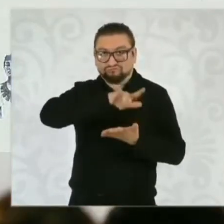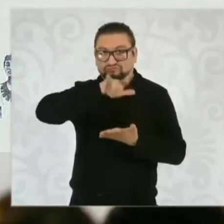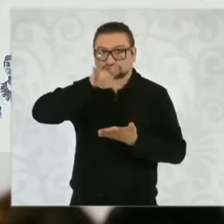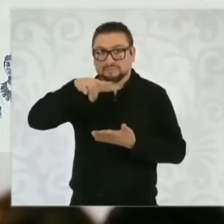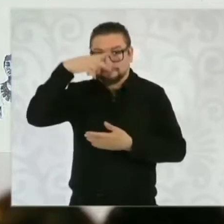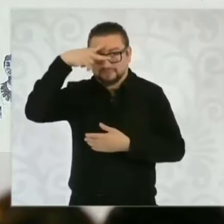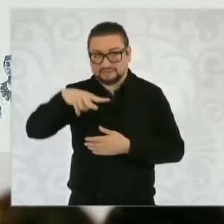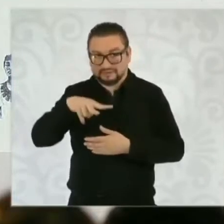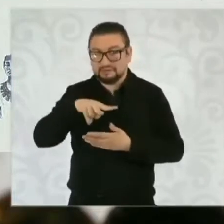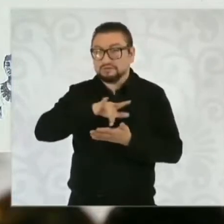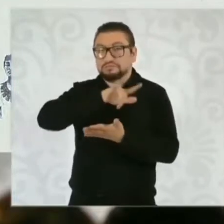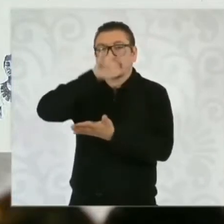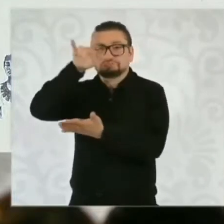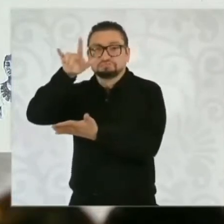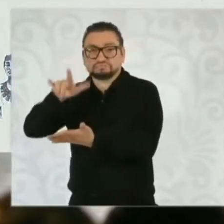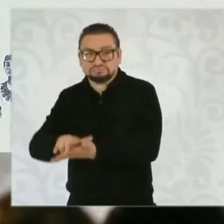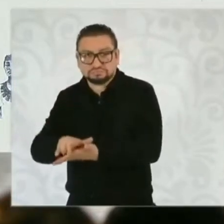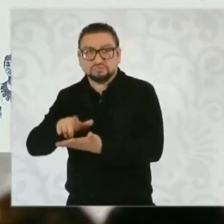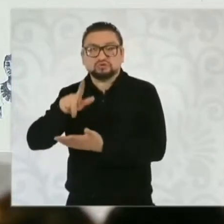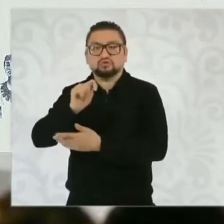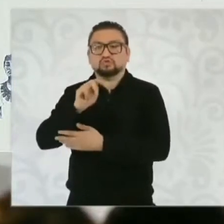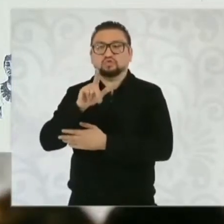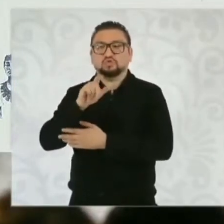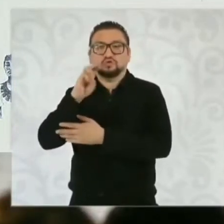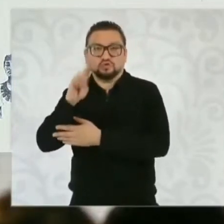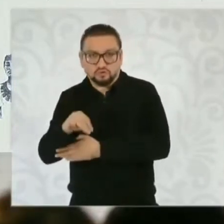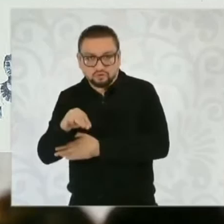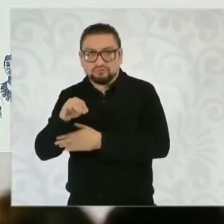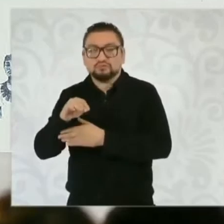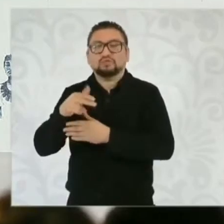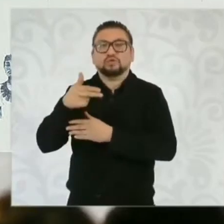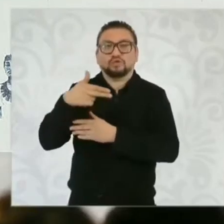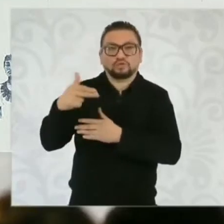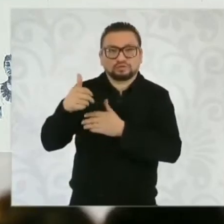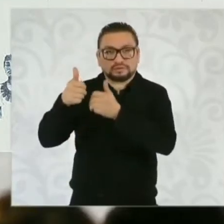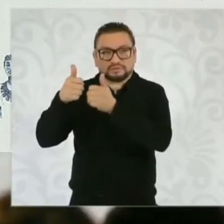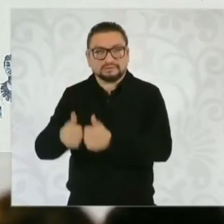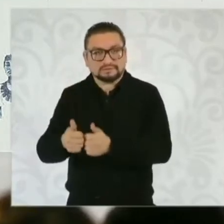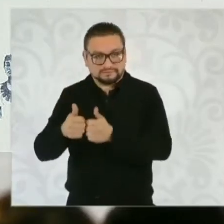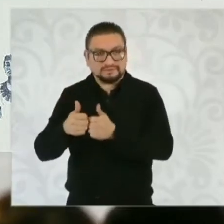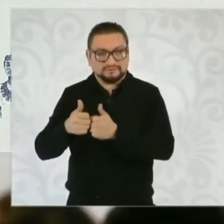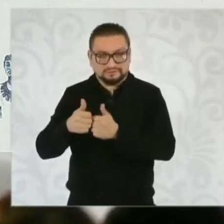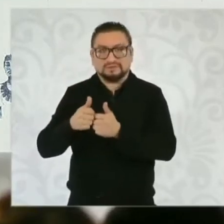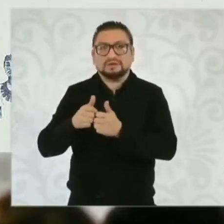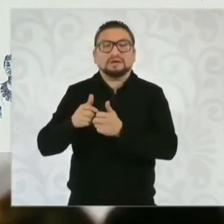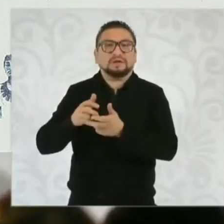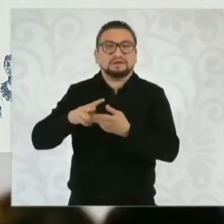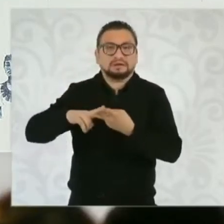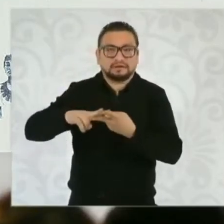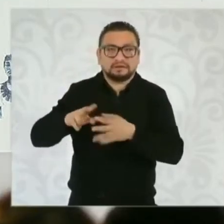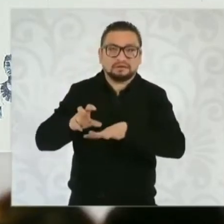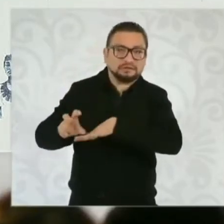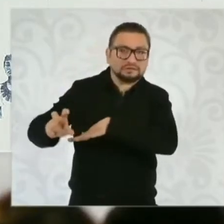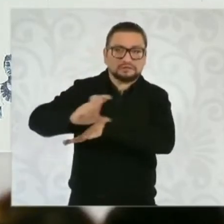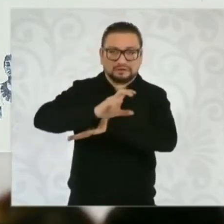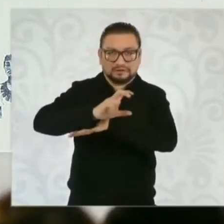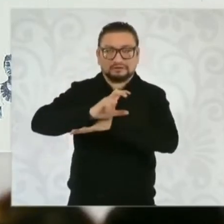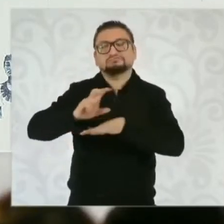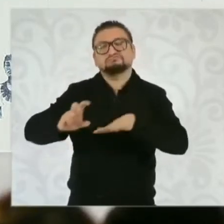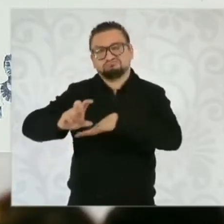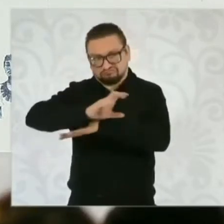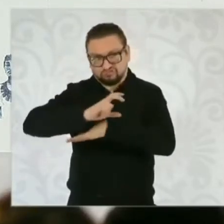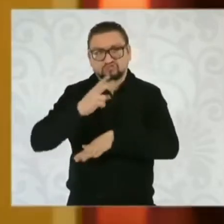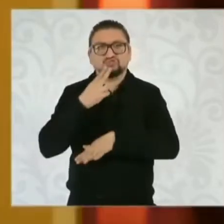de Aviación, llegas al aeropuerto de Tulum, te hospedas en los hoteles Tren Maya, viajas por el Tren